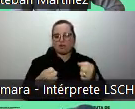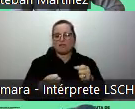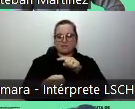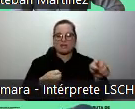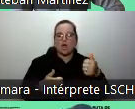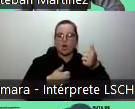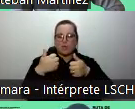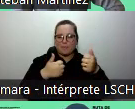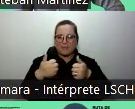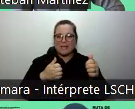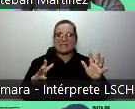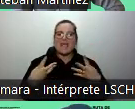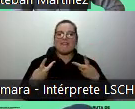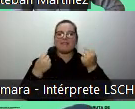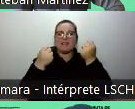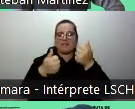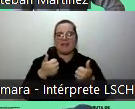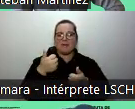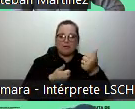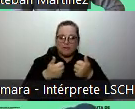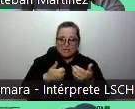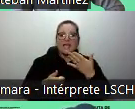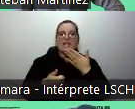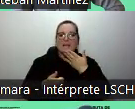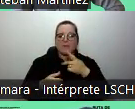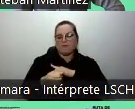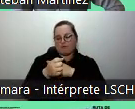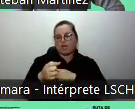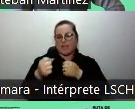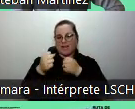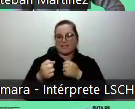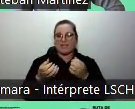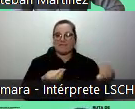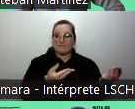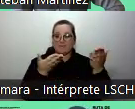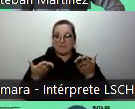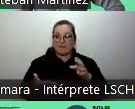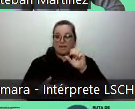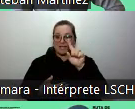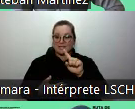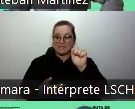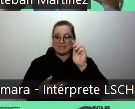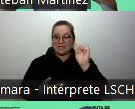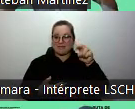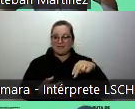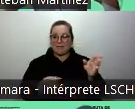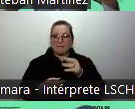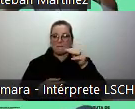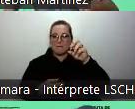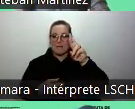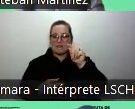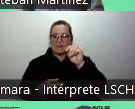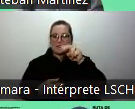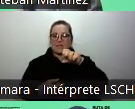y destacar aún más sus fortalezas damos entonces la bienvenida a Esteban Martínez quien ha dedicado más de 12